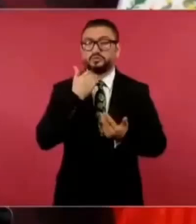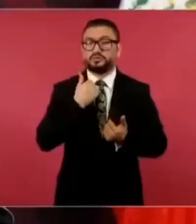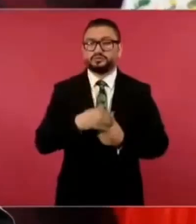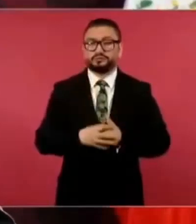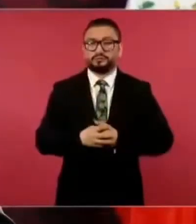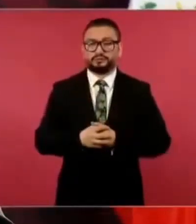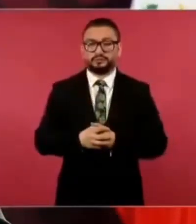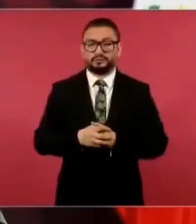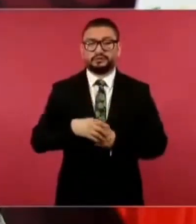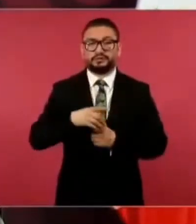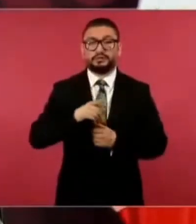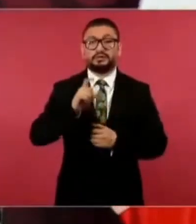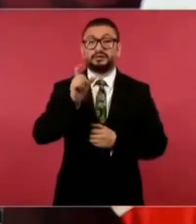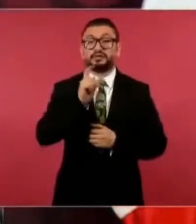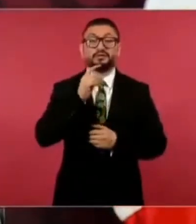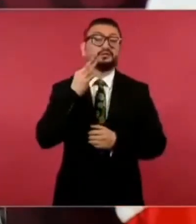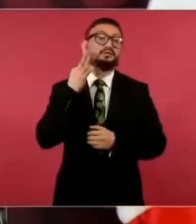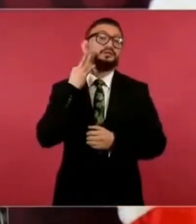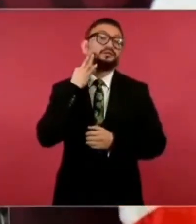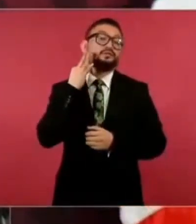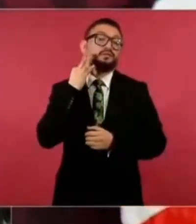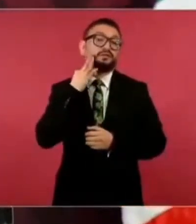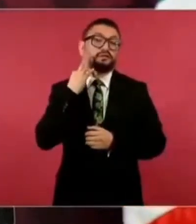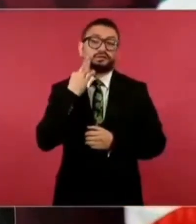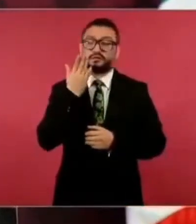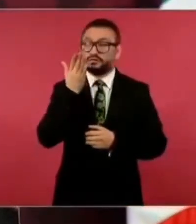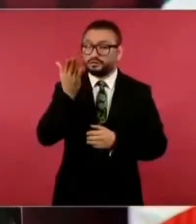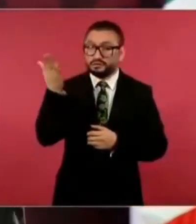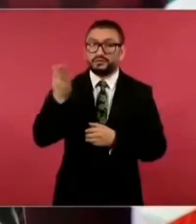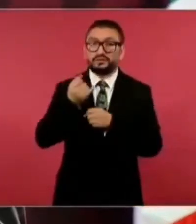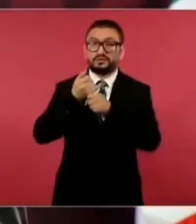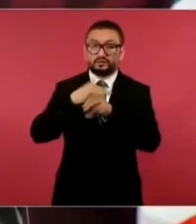y cuando la Fiscalía de México pedía información,